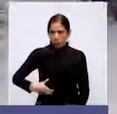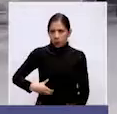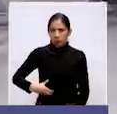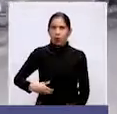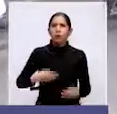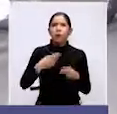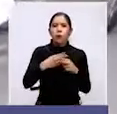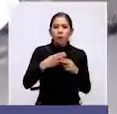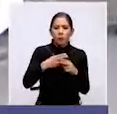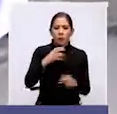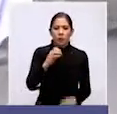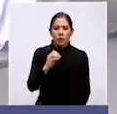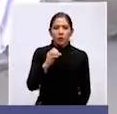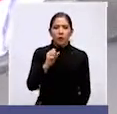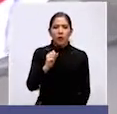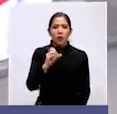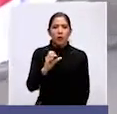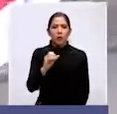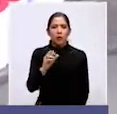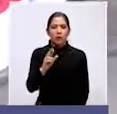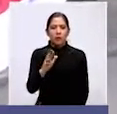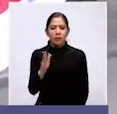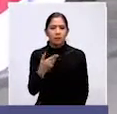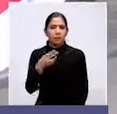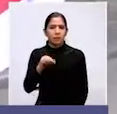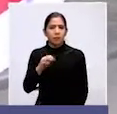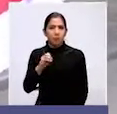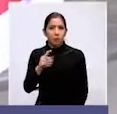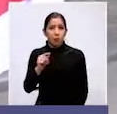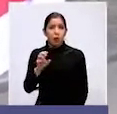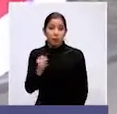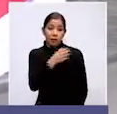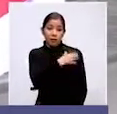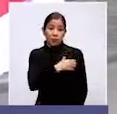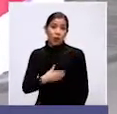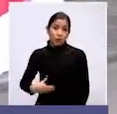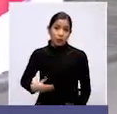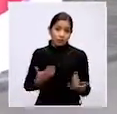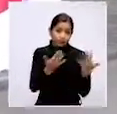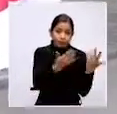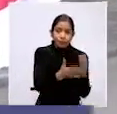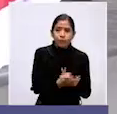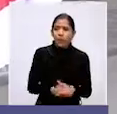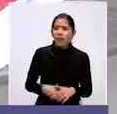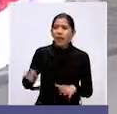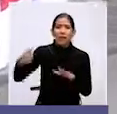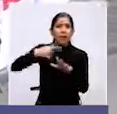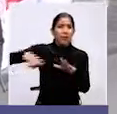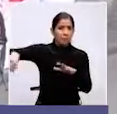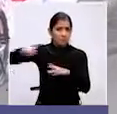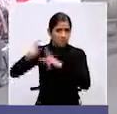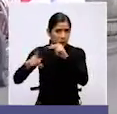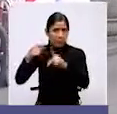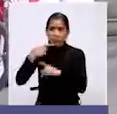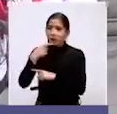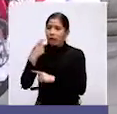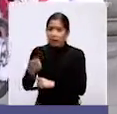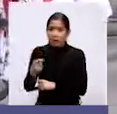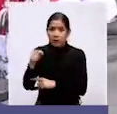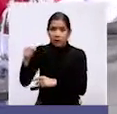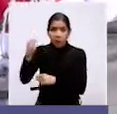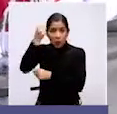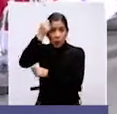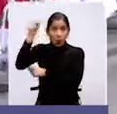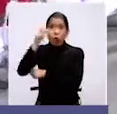gobernador Óscar Montes. Bueno, nos anunciaban los trabajadores de que no van a levantar en ningún momento el piquete